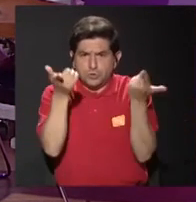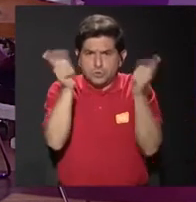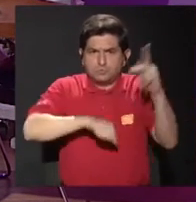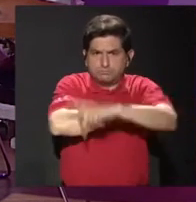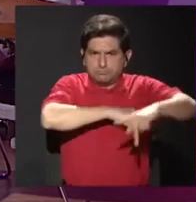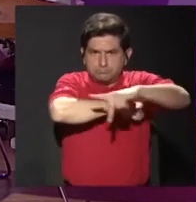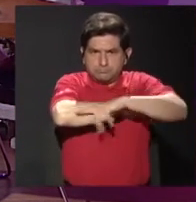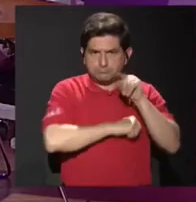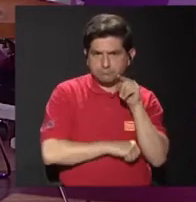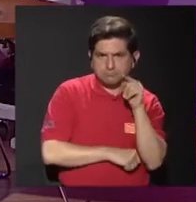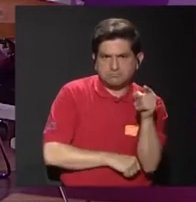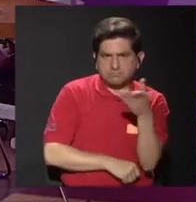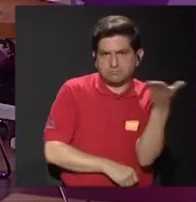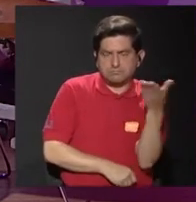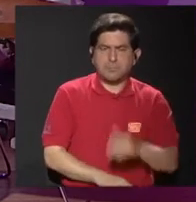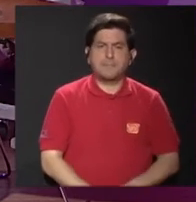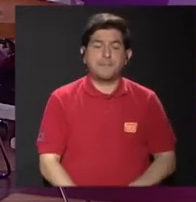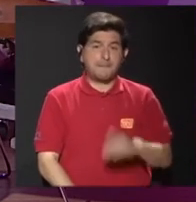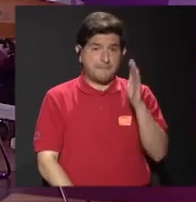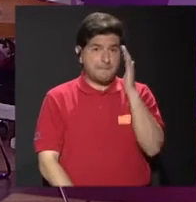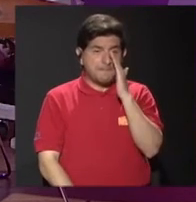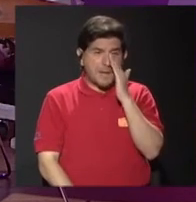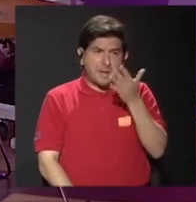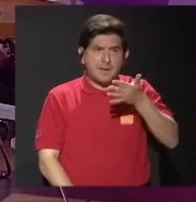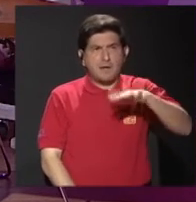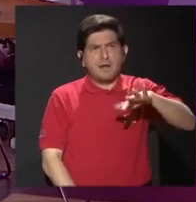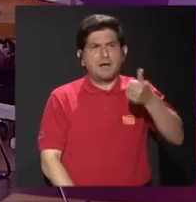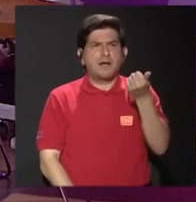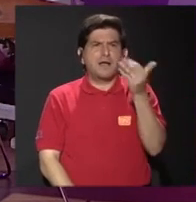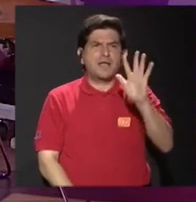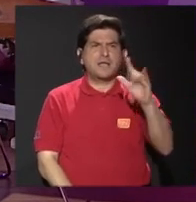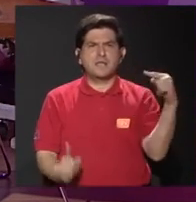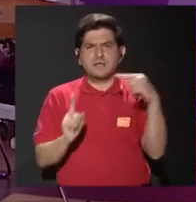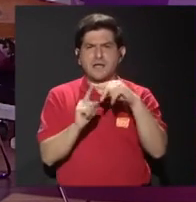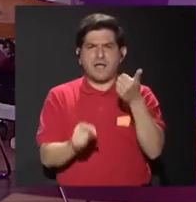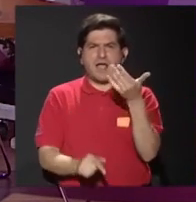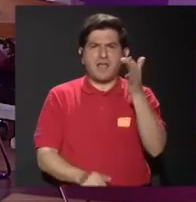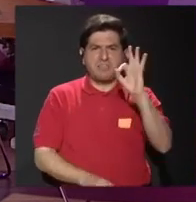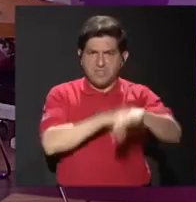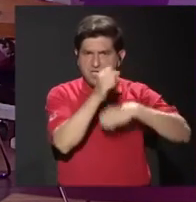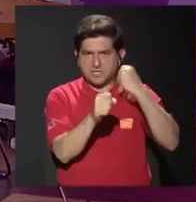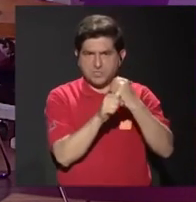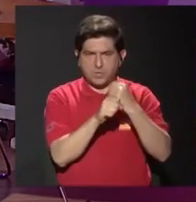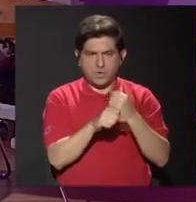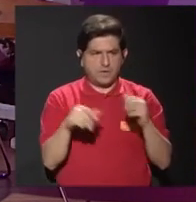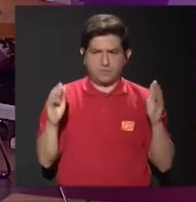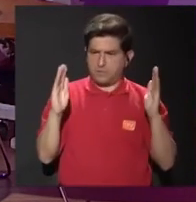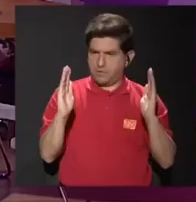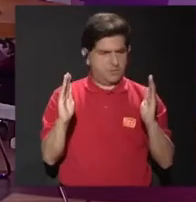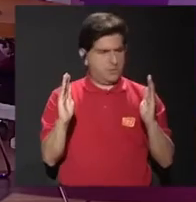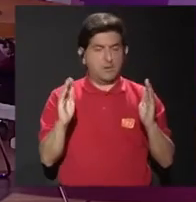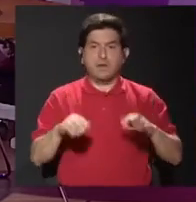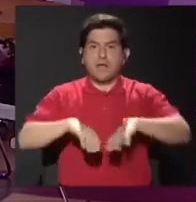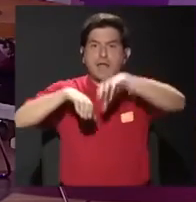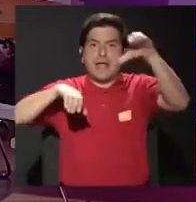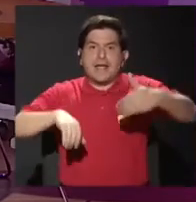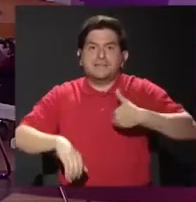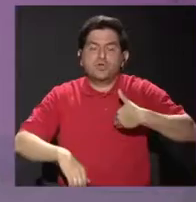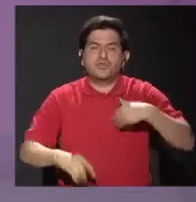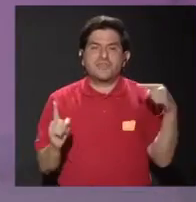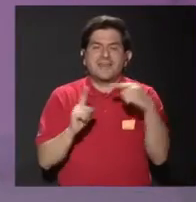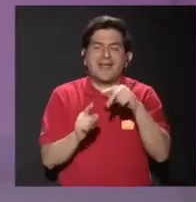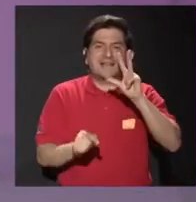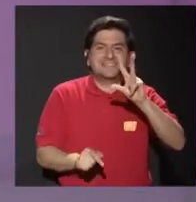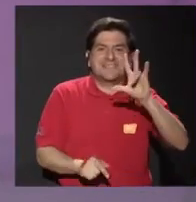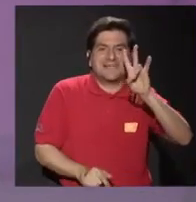en el país son de madres entre los 15 y los 19 años hay cantones que tienen hasta